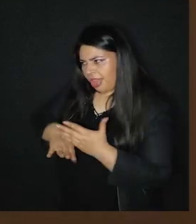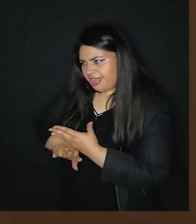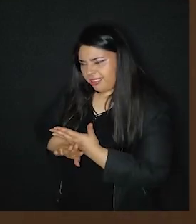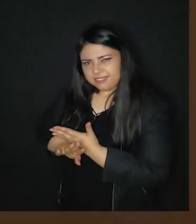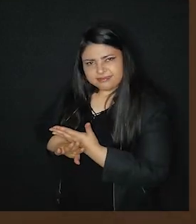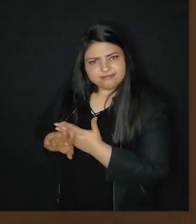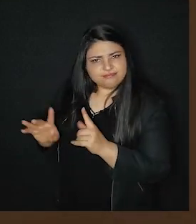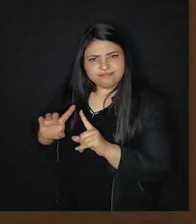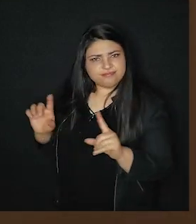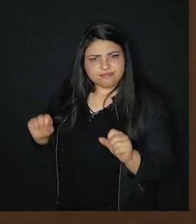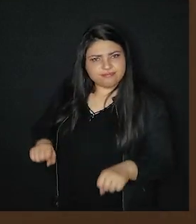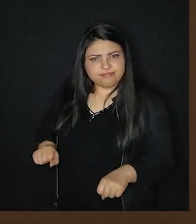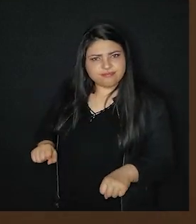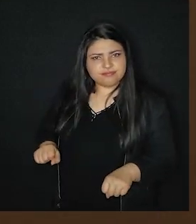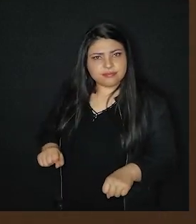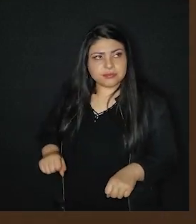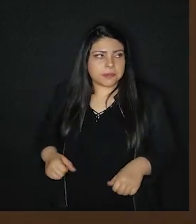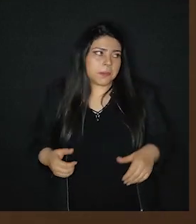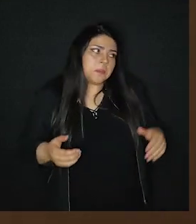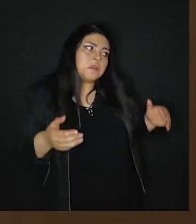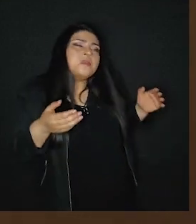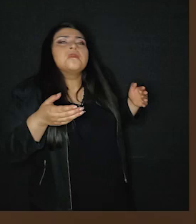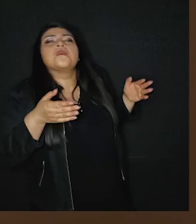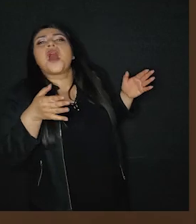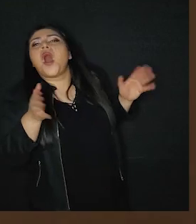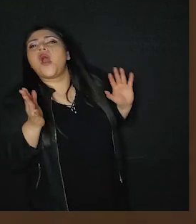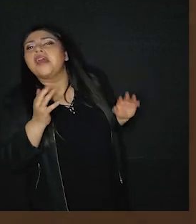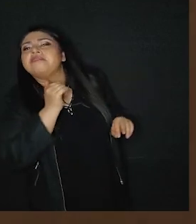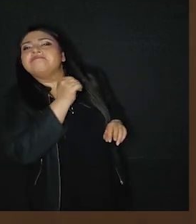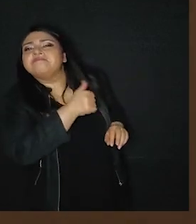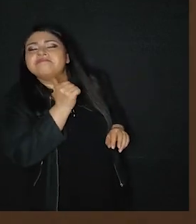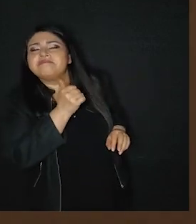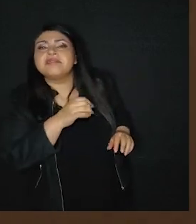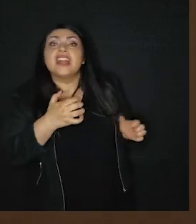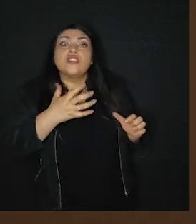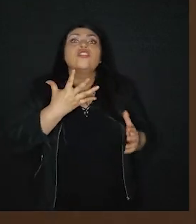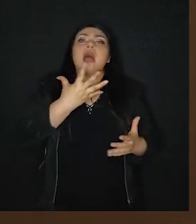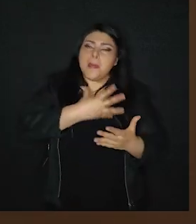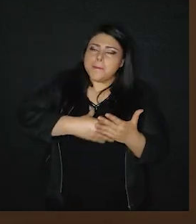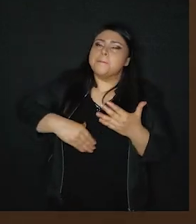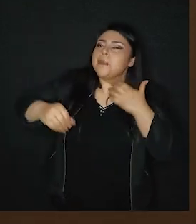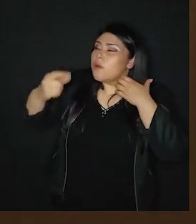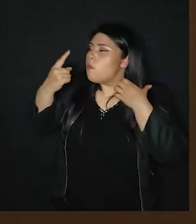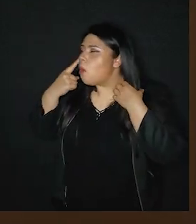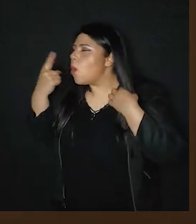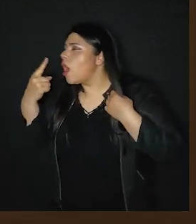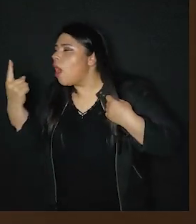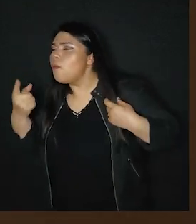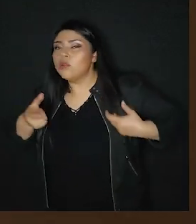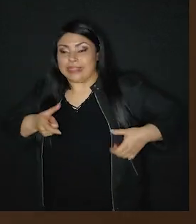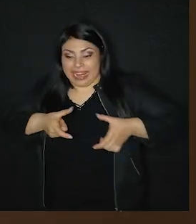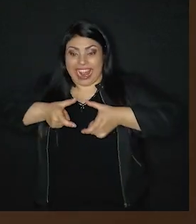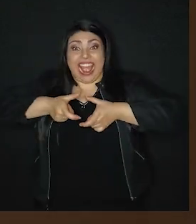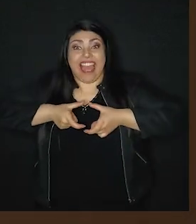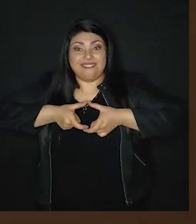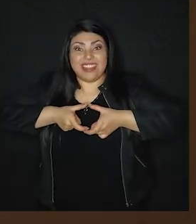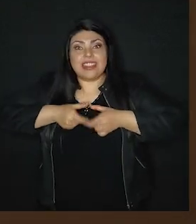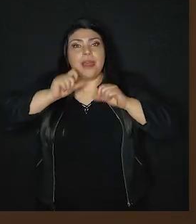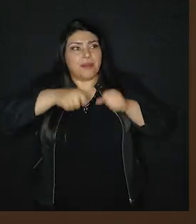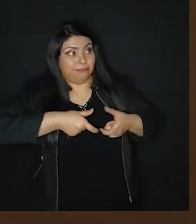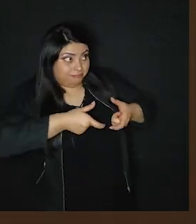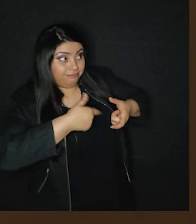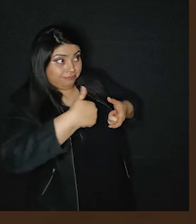me molesta y le digo pues tu Face y voy a buscar mi mi credencial para poder entrar a